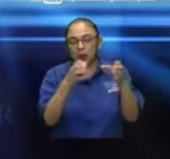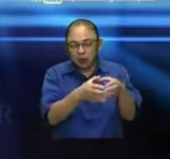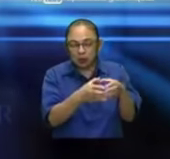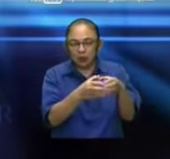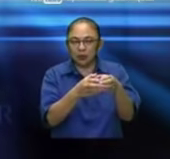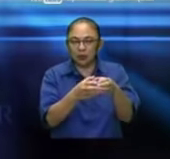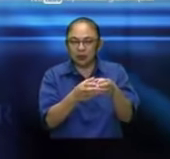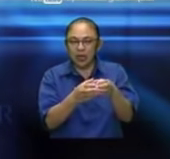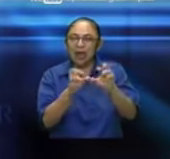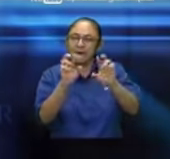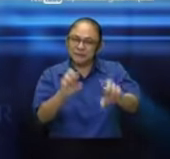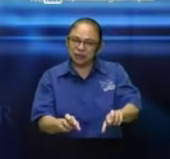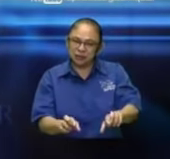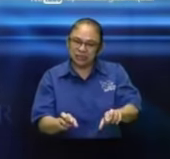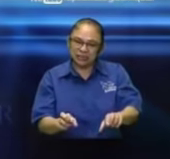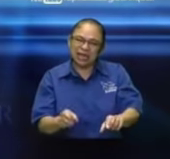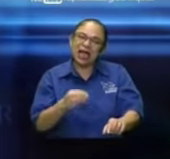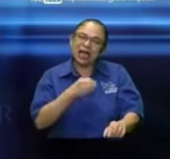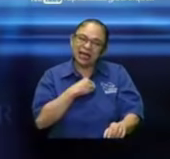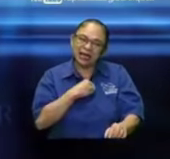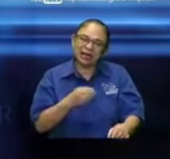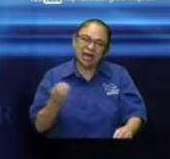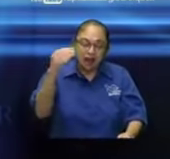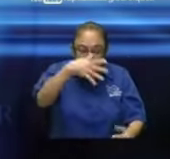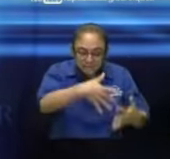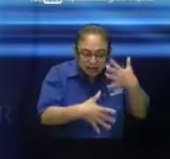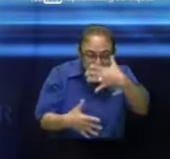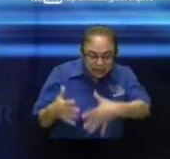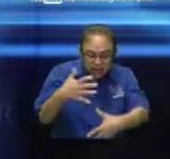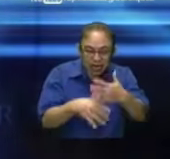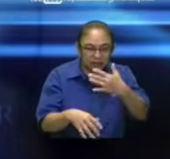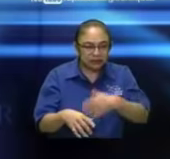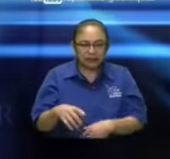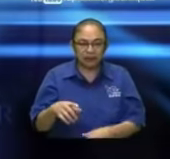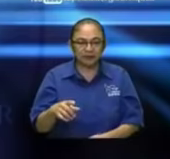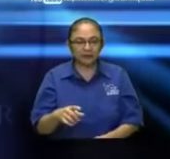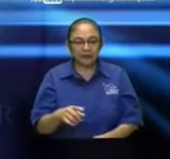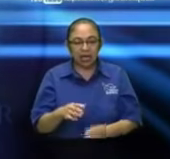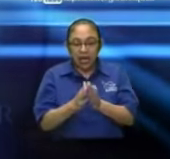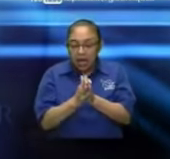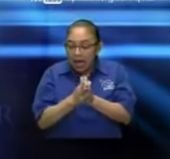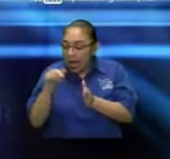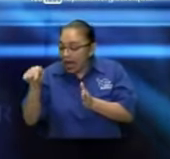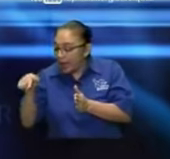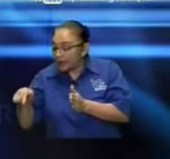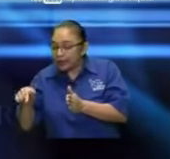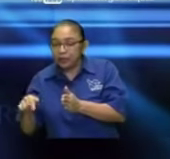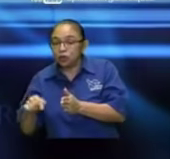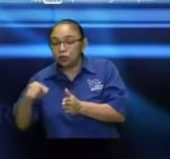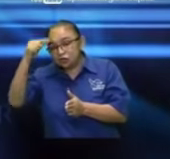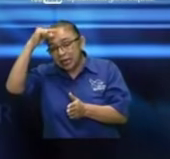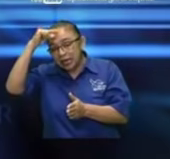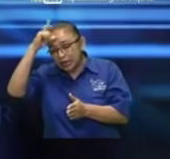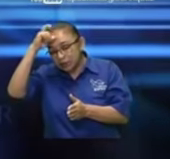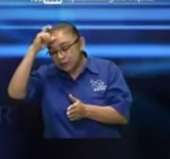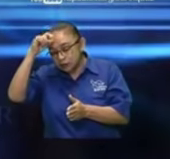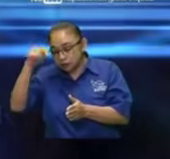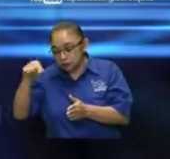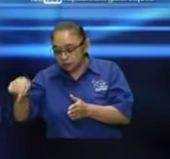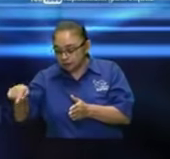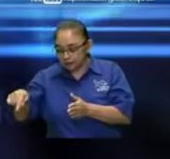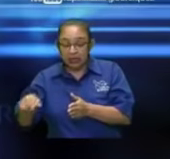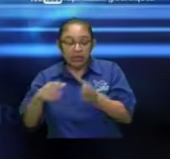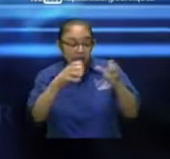mezclarse. O sea, no iban, digamos, de un lado los egipcios y de otro lado los israelitas. Así no